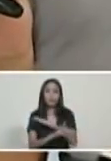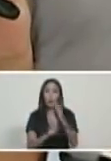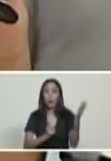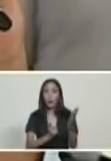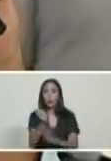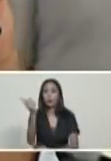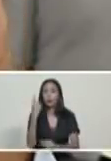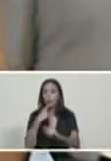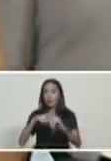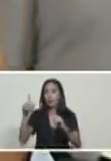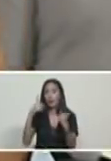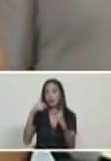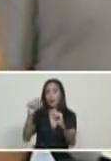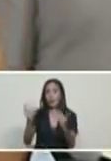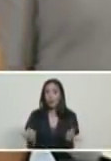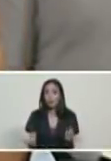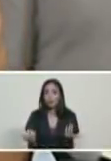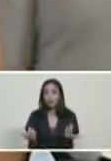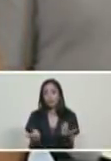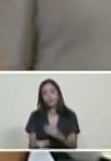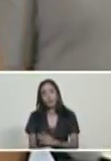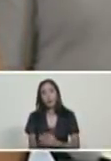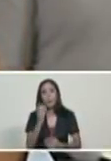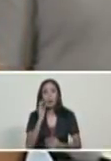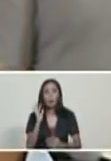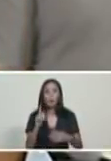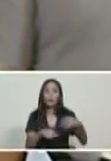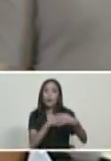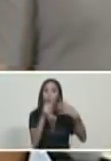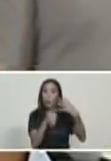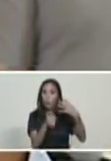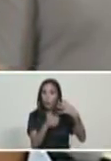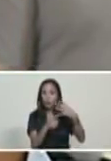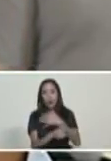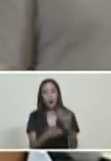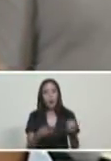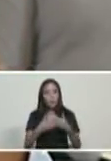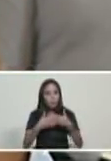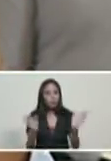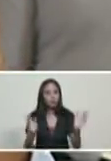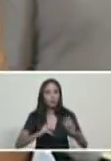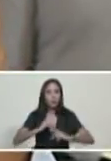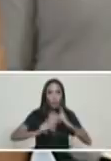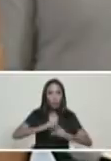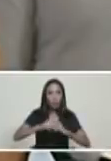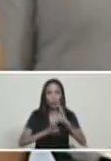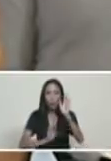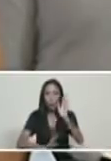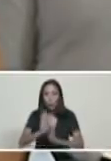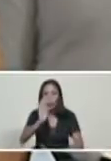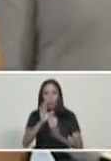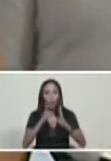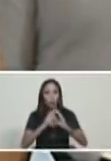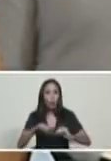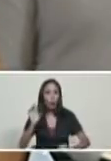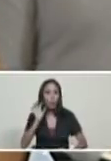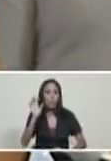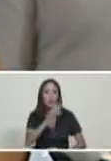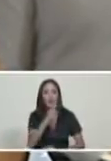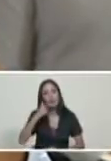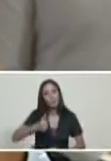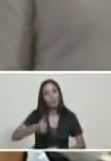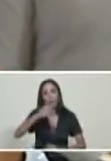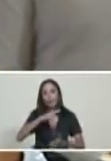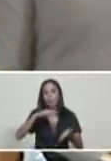de materias primas. Y el cuarto objetivo, abrir mercados a la producción mirandina, a la producción venezolana, para contribuir a